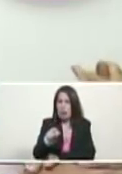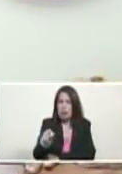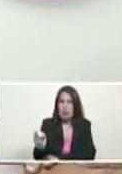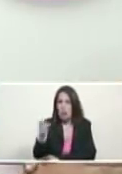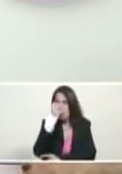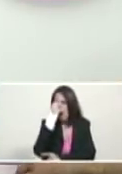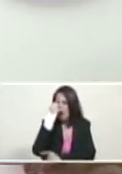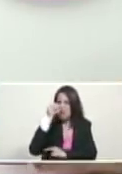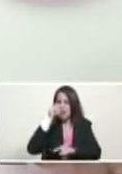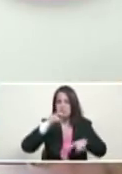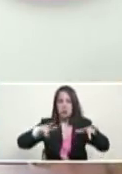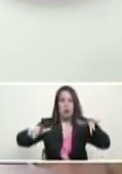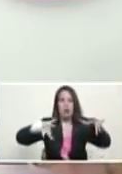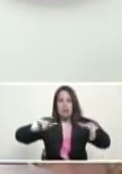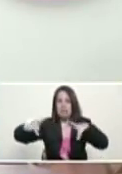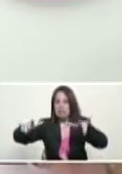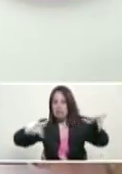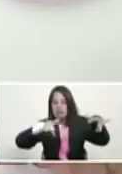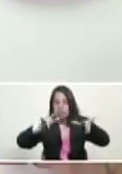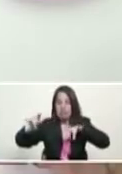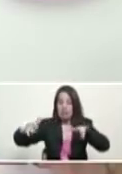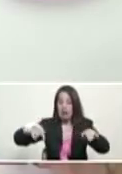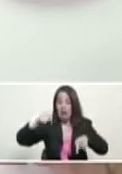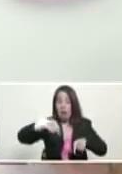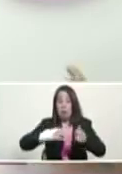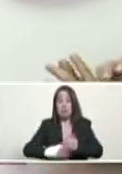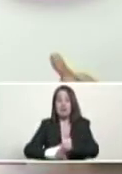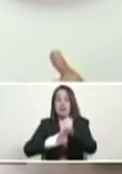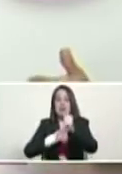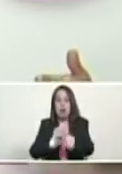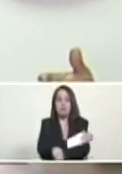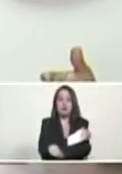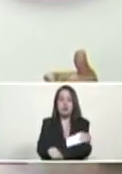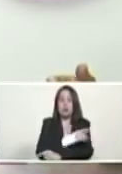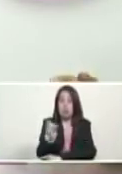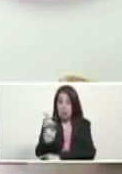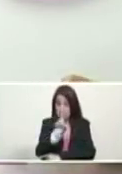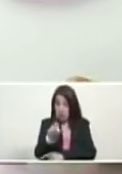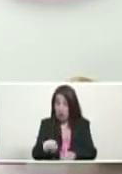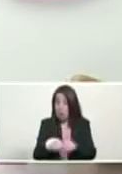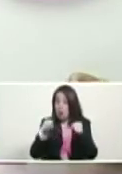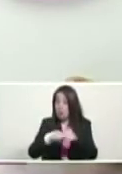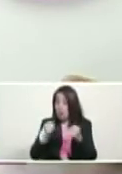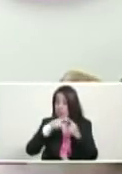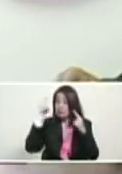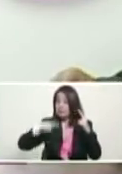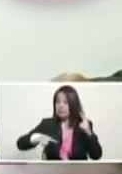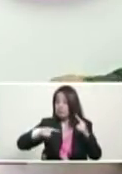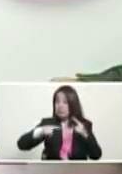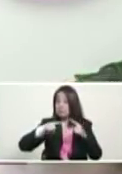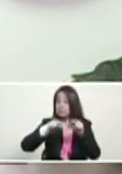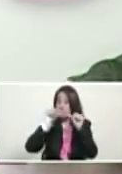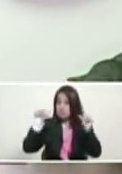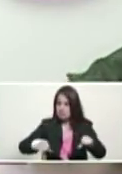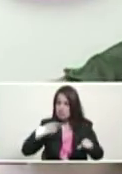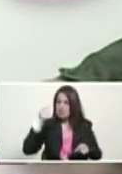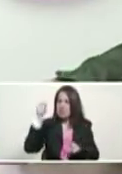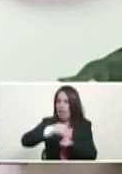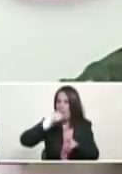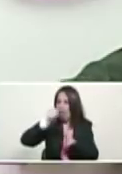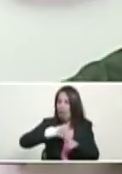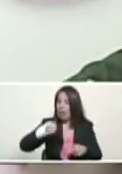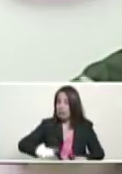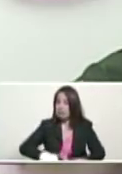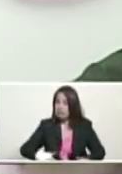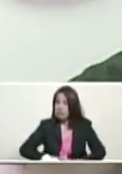payasos títeres que dirigen hoy la oposición venezolana, de sabotear el sistema eléctrico como forma de lucha política, le hacen daño